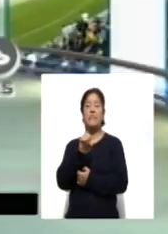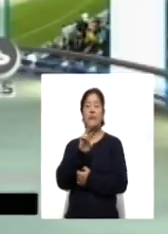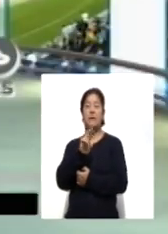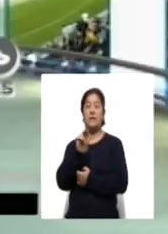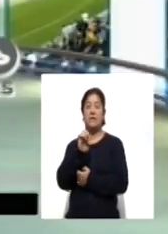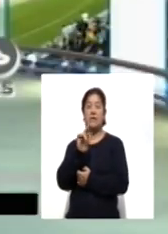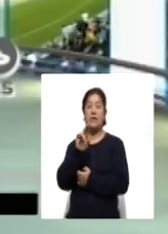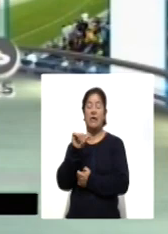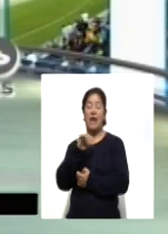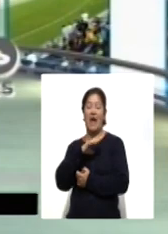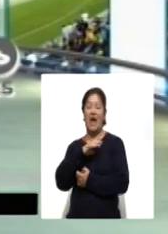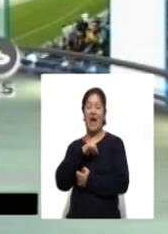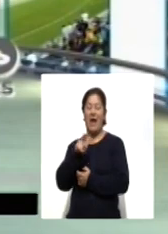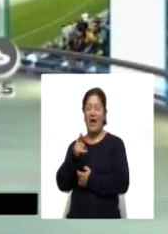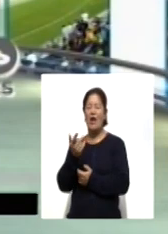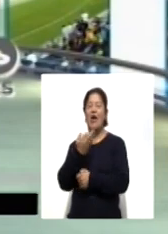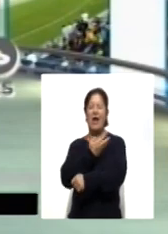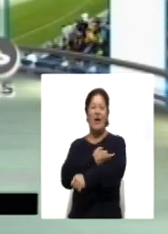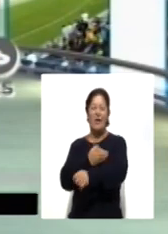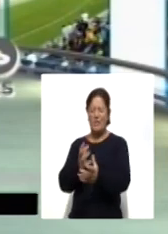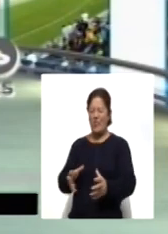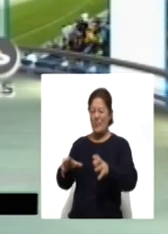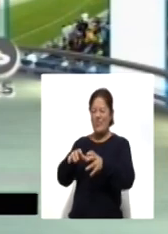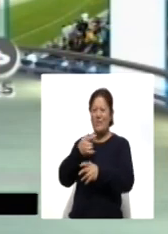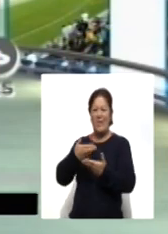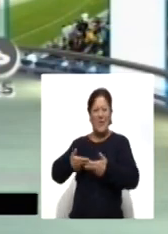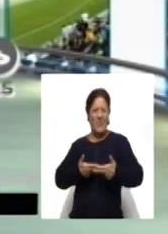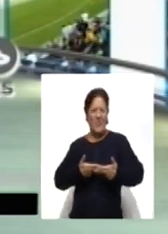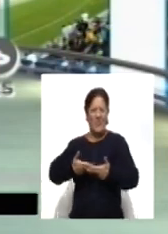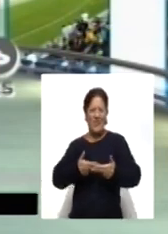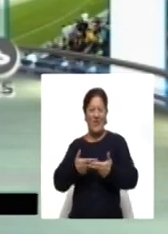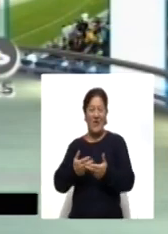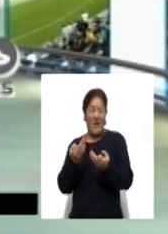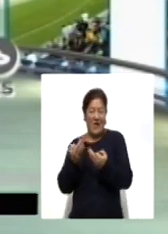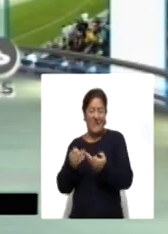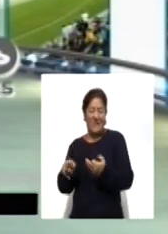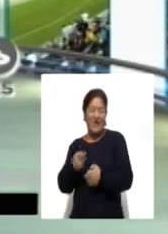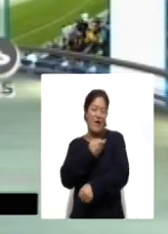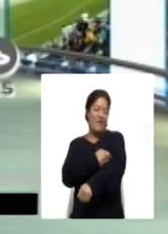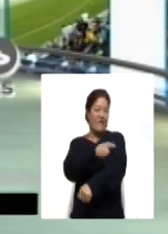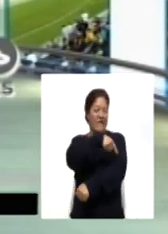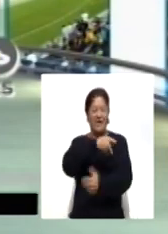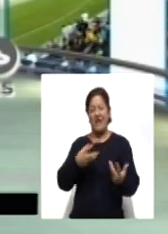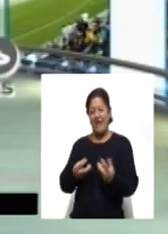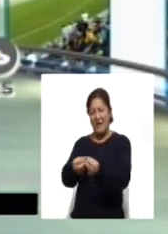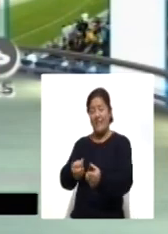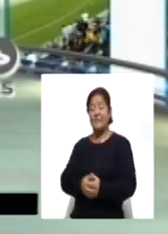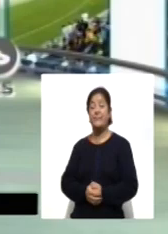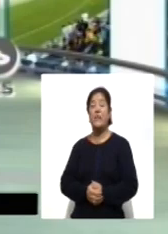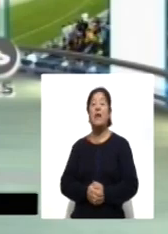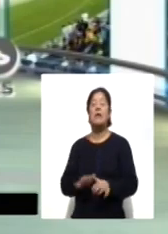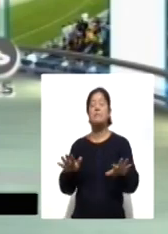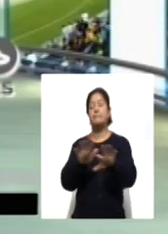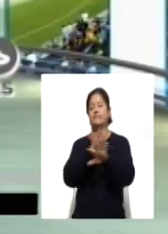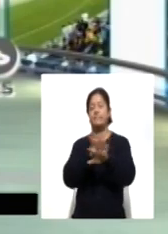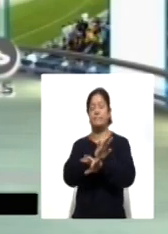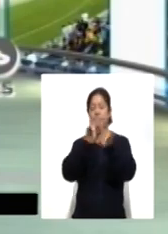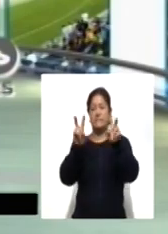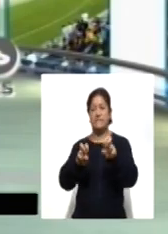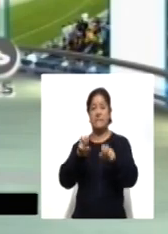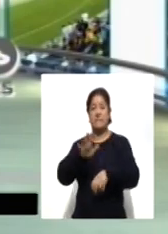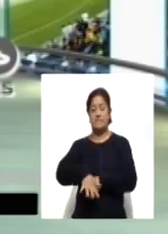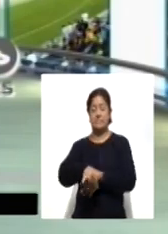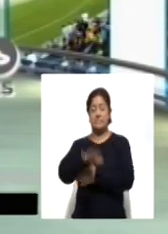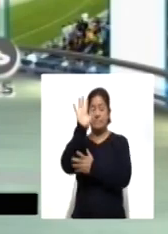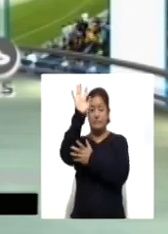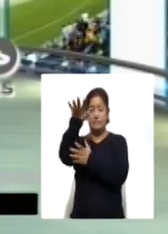nieve compañía de la familia. Cambiemos de tema y hablemos de los temas estatales, sobre todo lo que tiene que ver con el baloncesto, porque el Club Guerrero